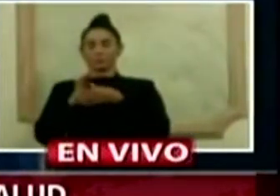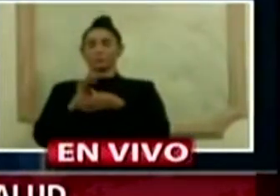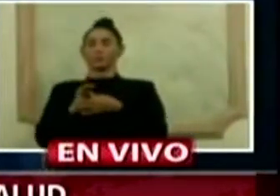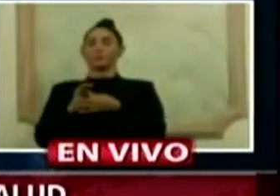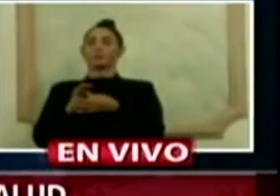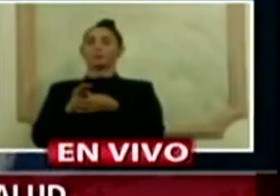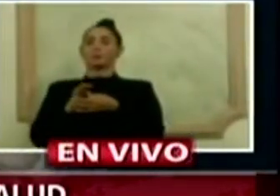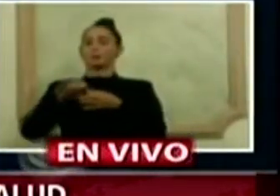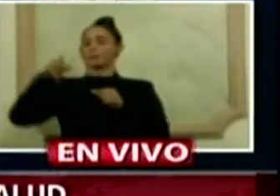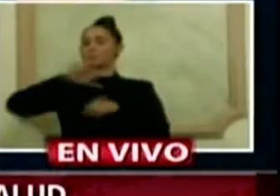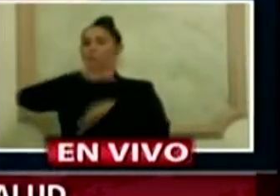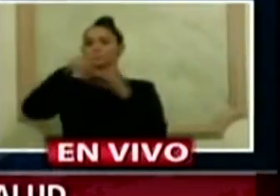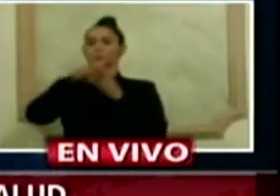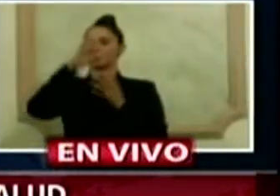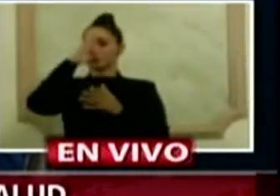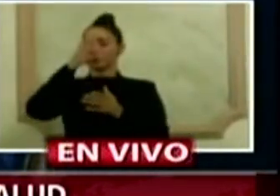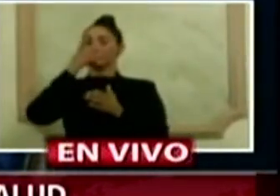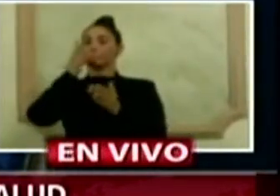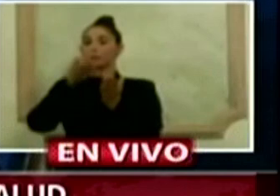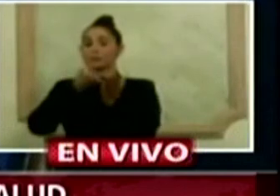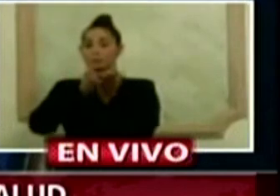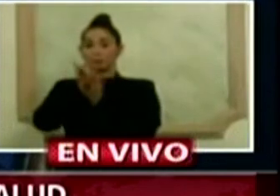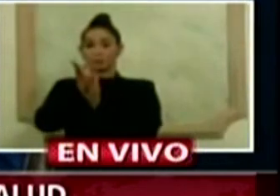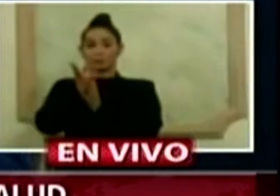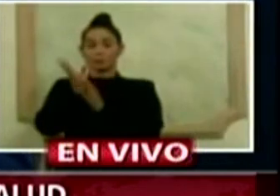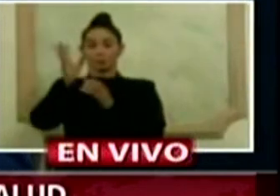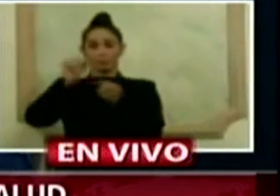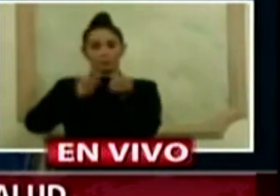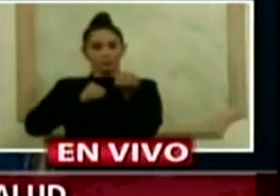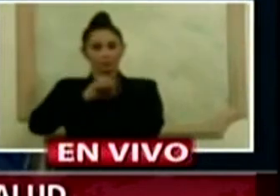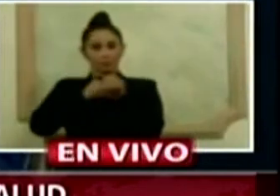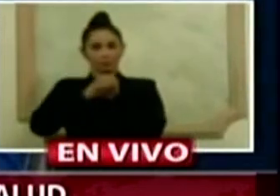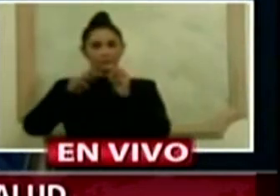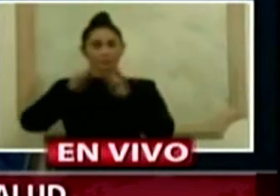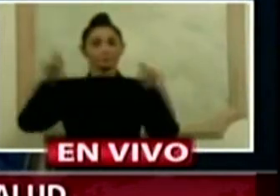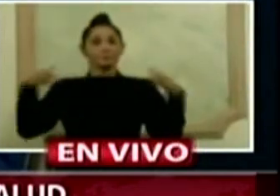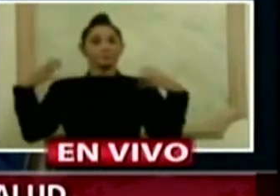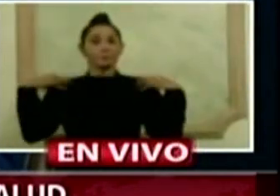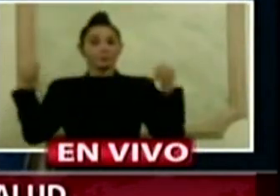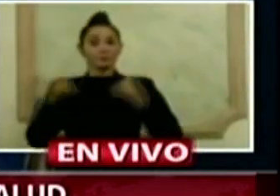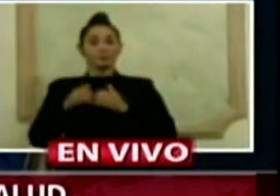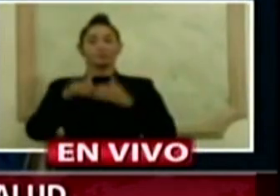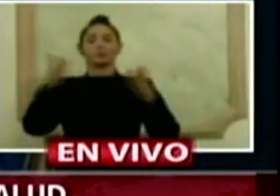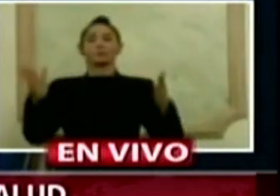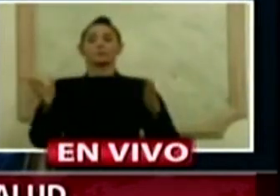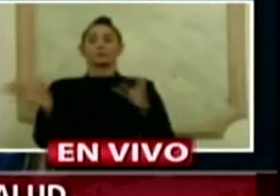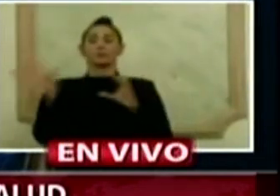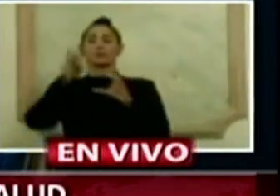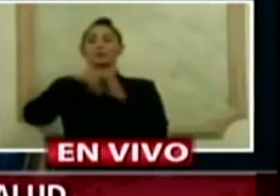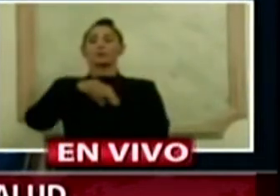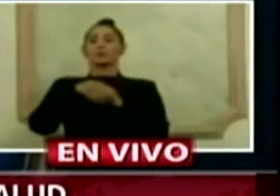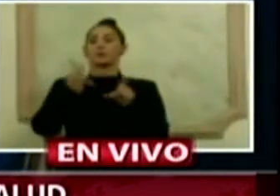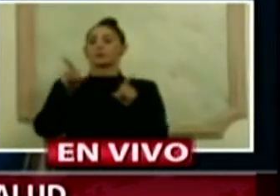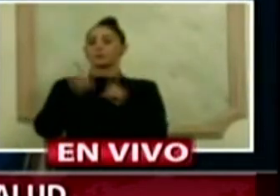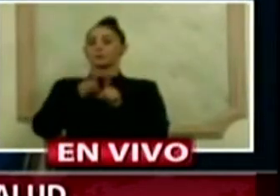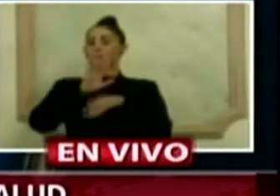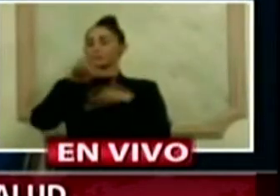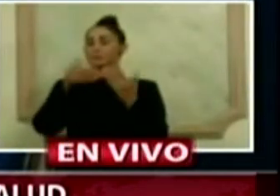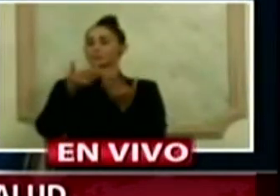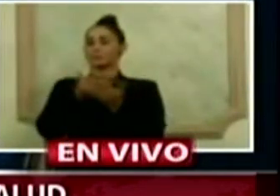todo el país, a través del Ministerio de Salud se están incorporando también para la lucha contra el